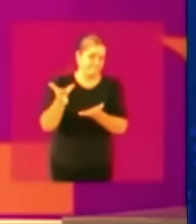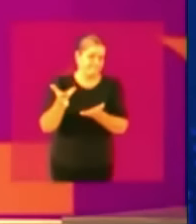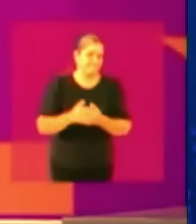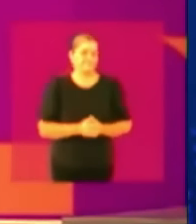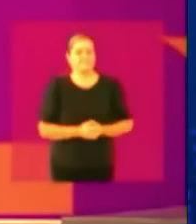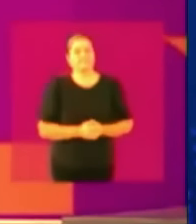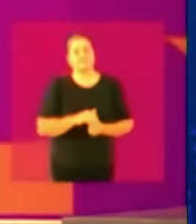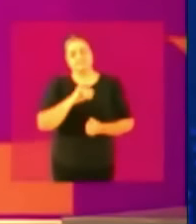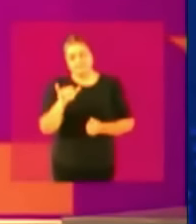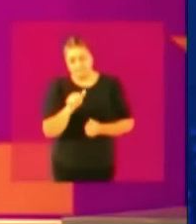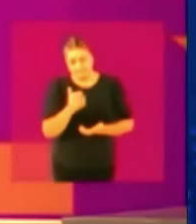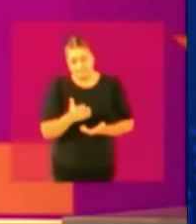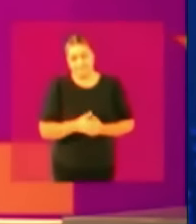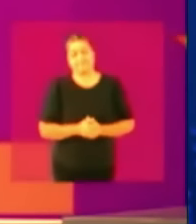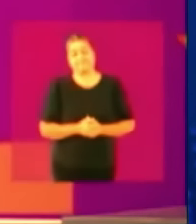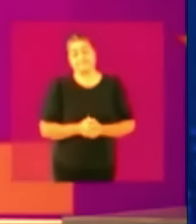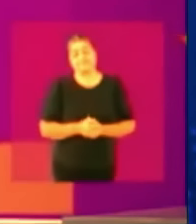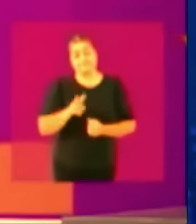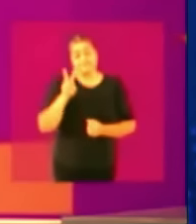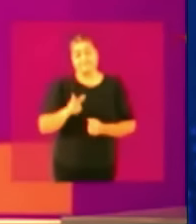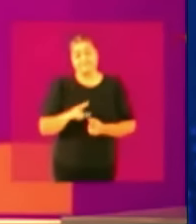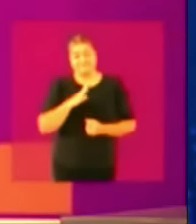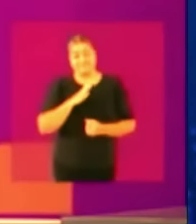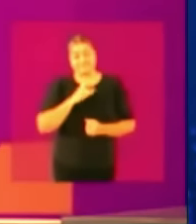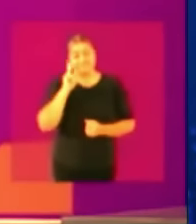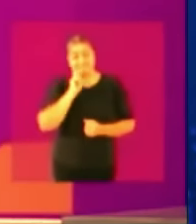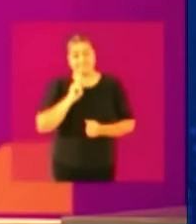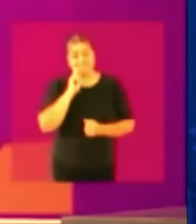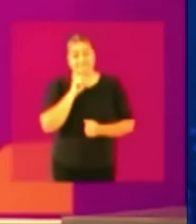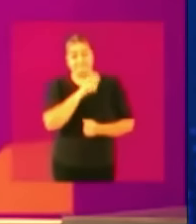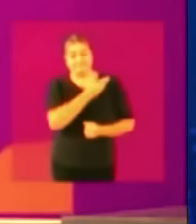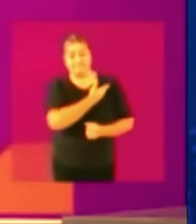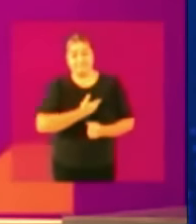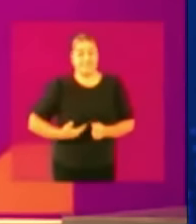Ahora, en el aspecto, Eduardo, perdón que interrumpa la reflexión que vas a hacer. No, no voy a hacer ninguna